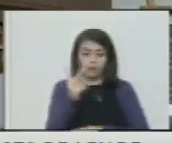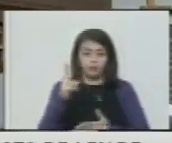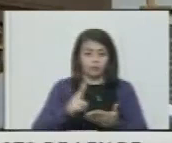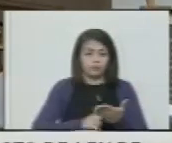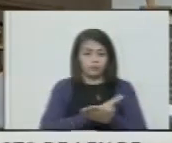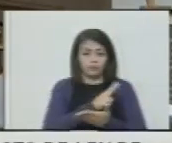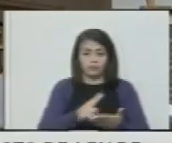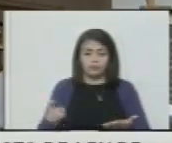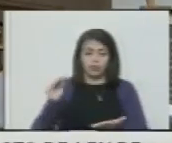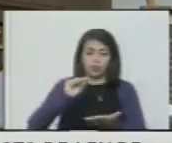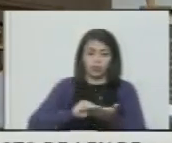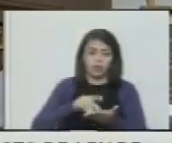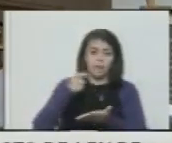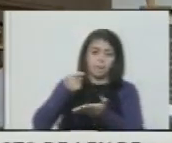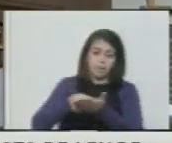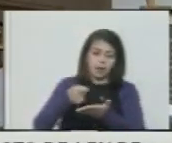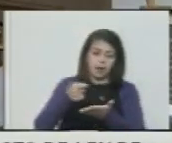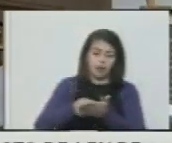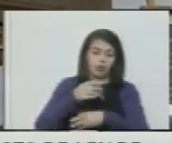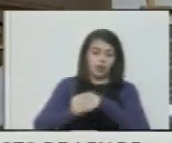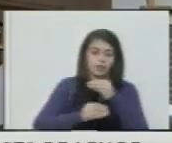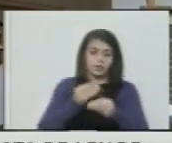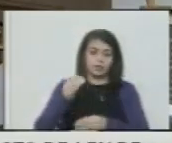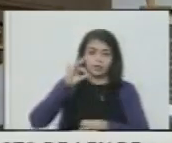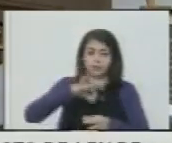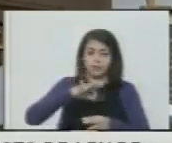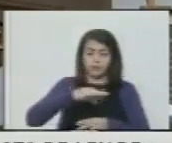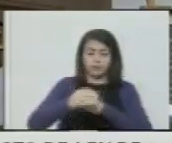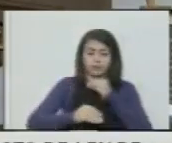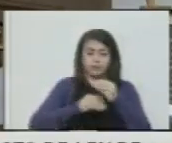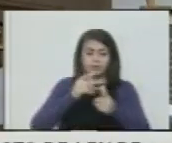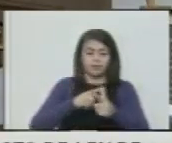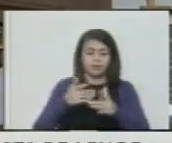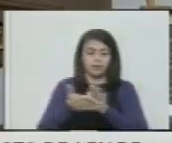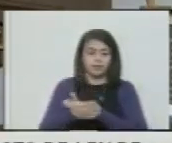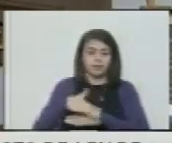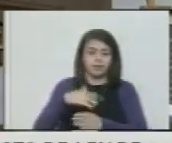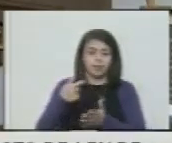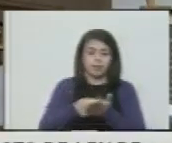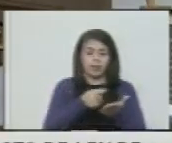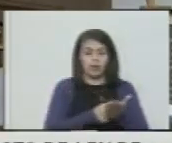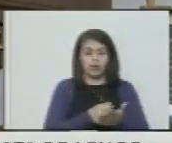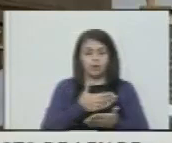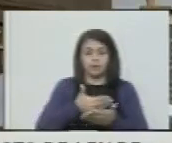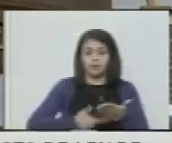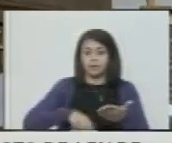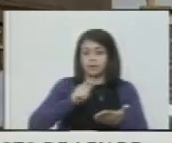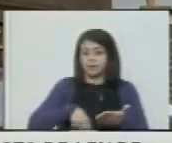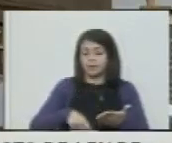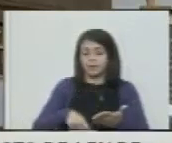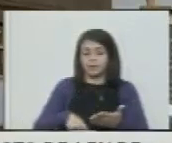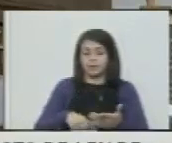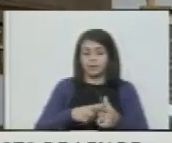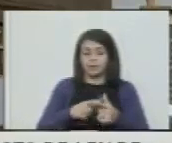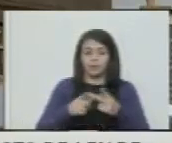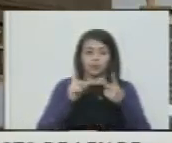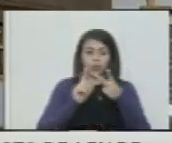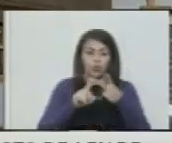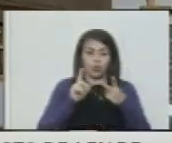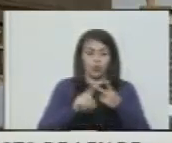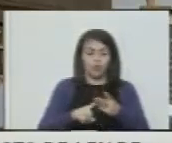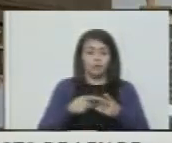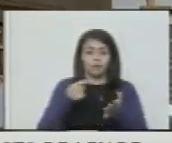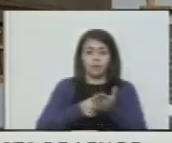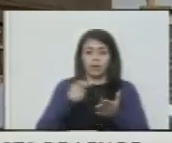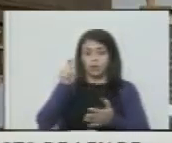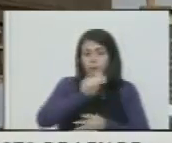netas de anulaciones y devoluciones, así como el ingreso obtenido como remuneración por los contratos de fideicomiso.